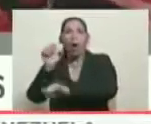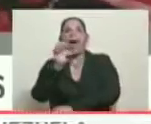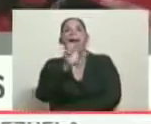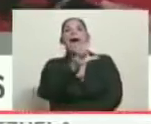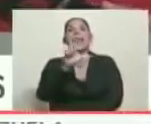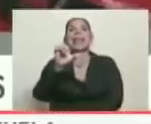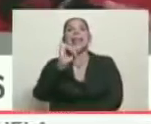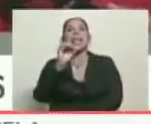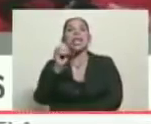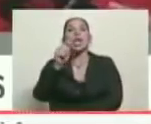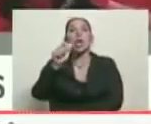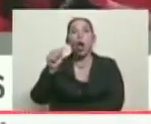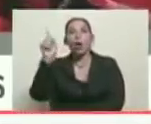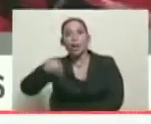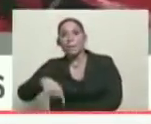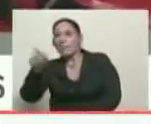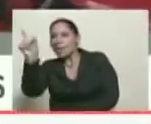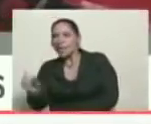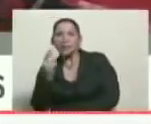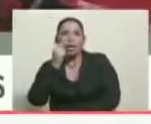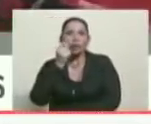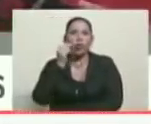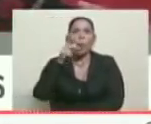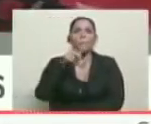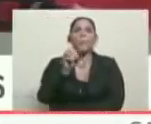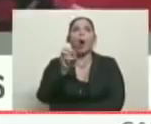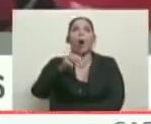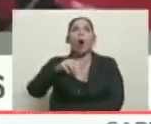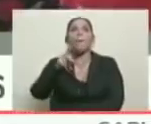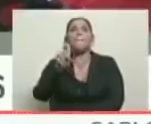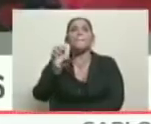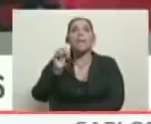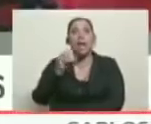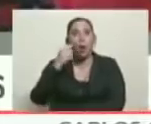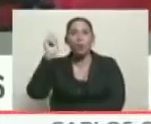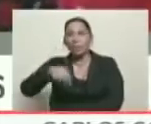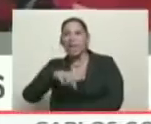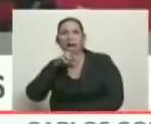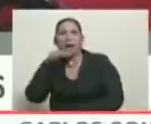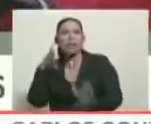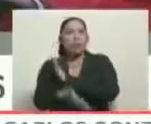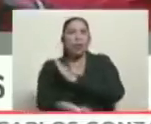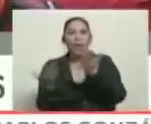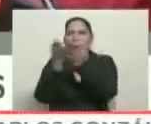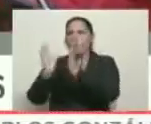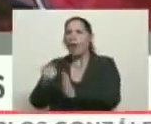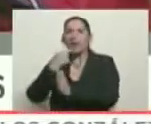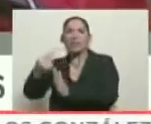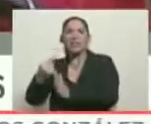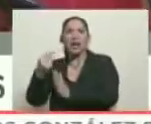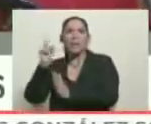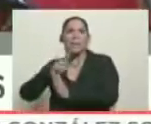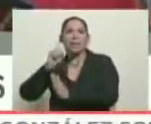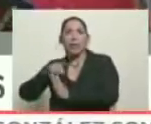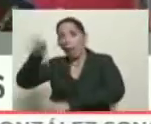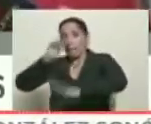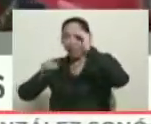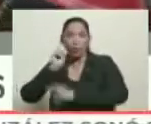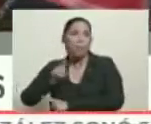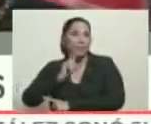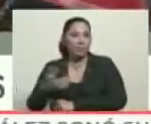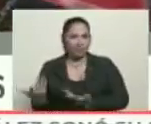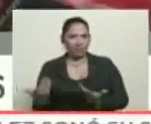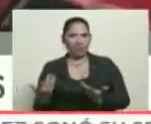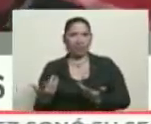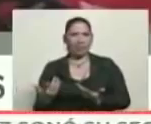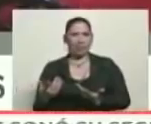hablemos de un señor como Pompeo que habla de que en la escuela le enseñaron a no mentir, pero que en la CIA aprendió a mentir y lo hace. Y que